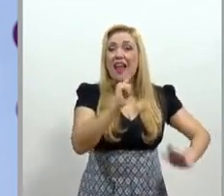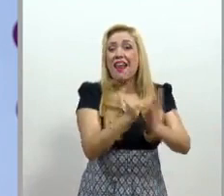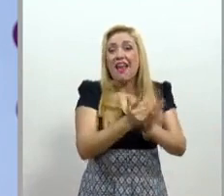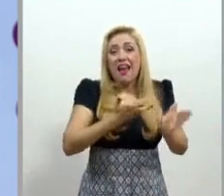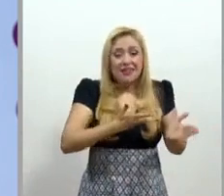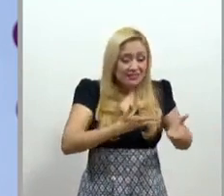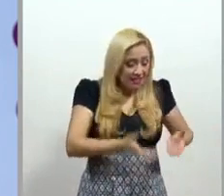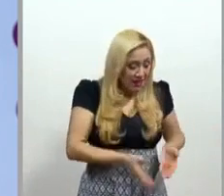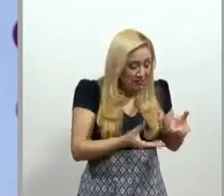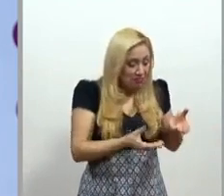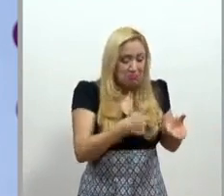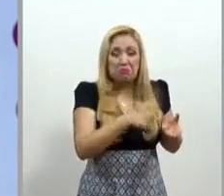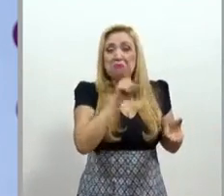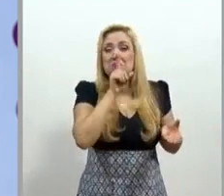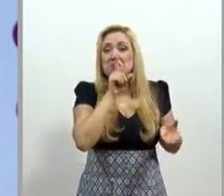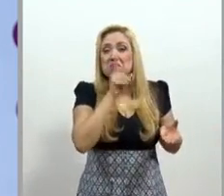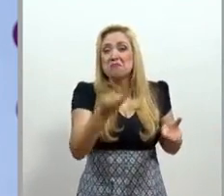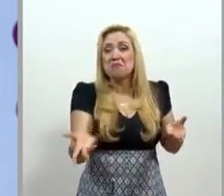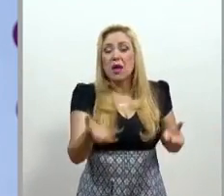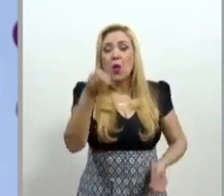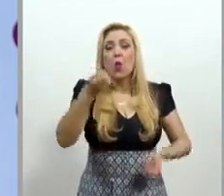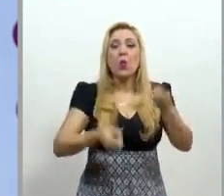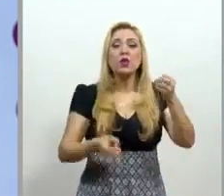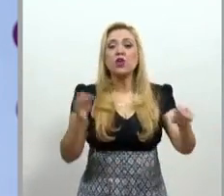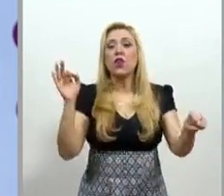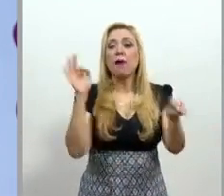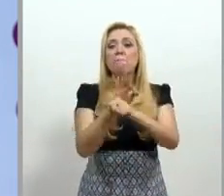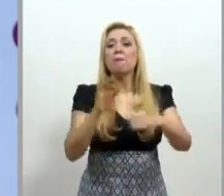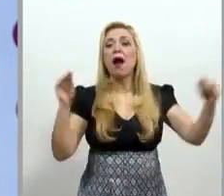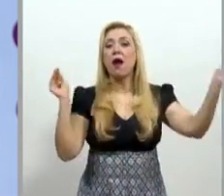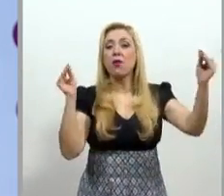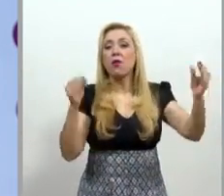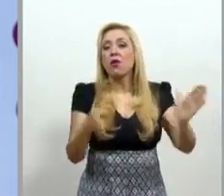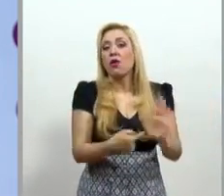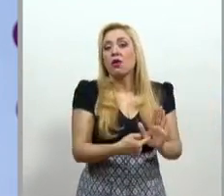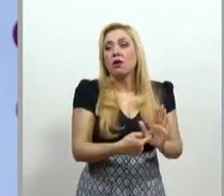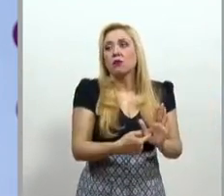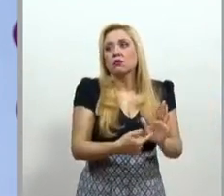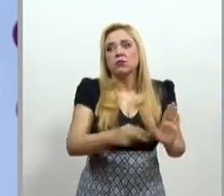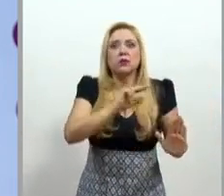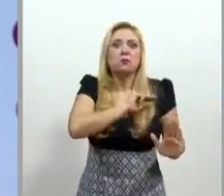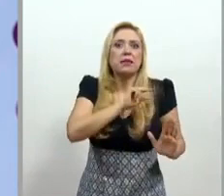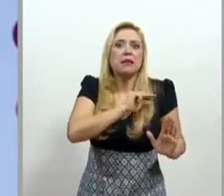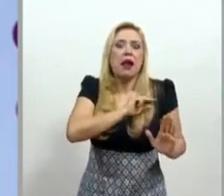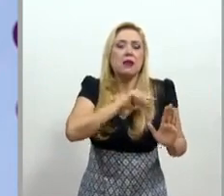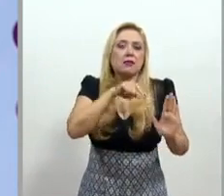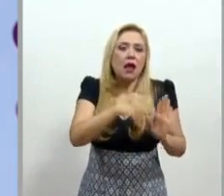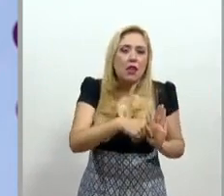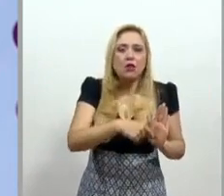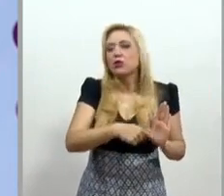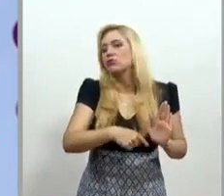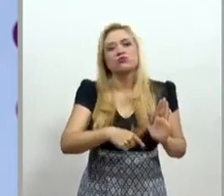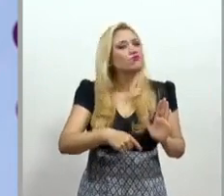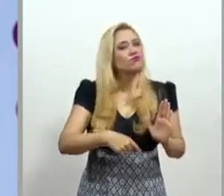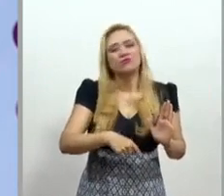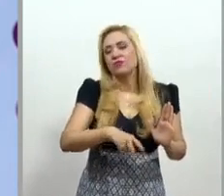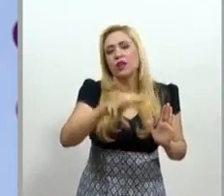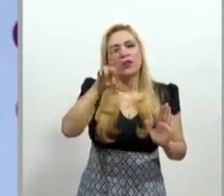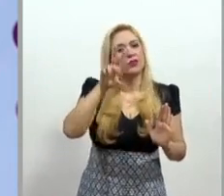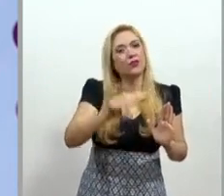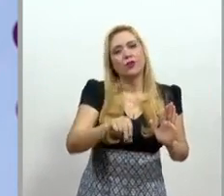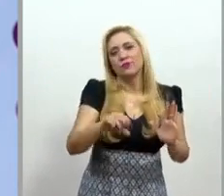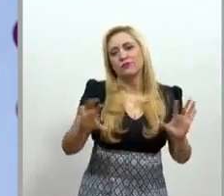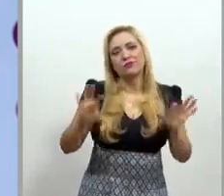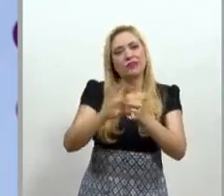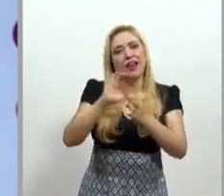que tenemos. El juicio de amparo, por ejemplo, pues es un juicio que está especializado en declarar la invalidez de actos o normas